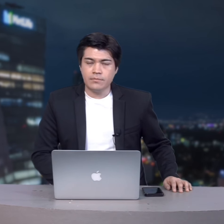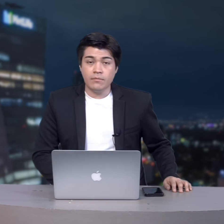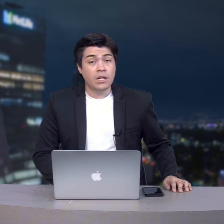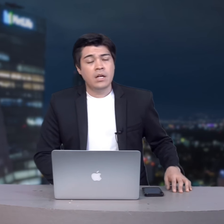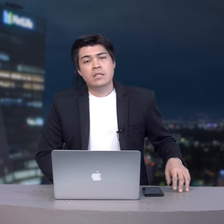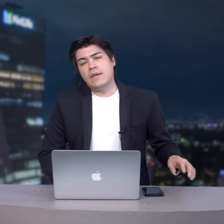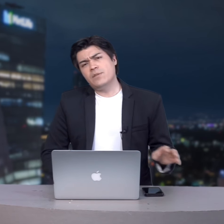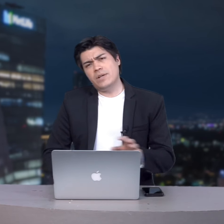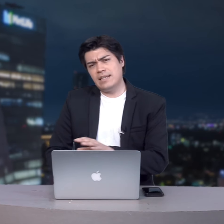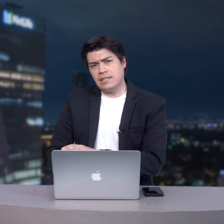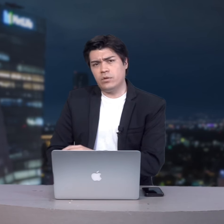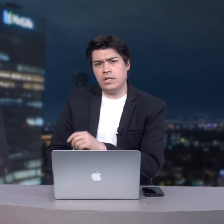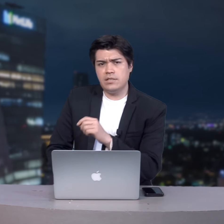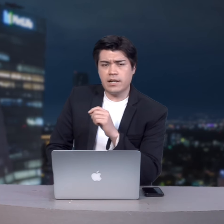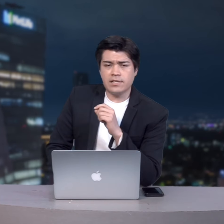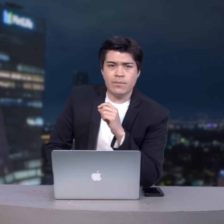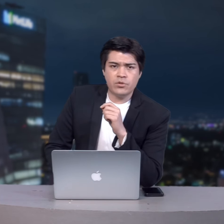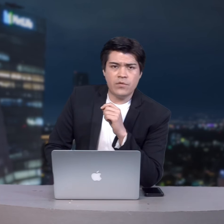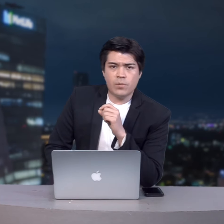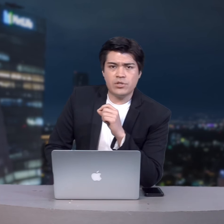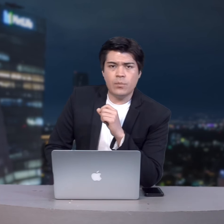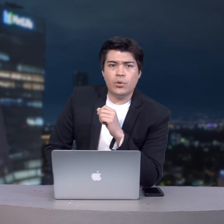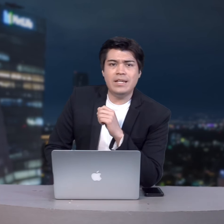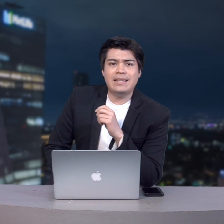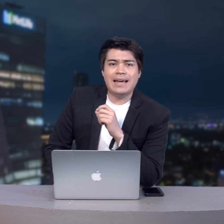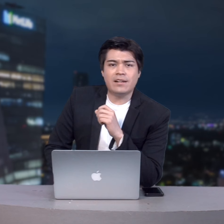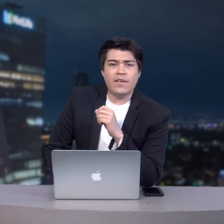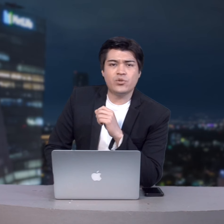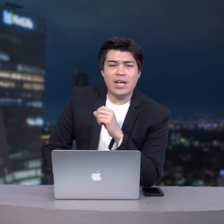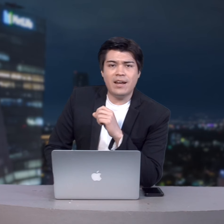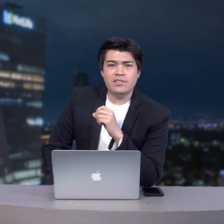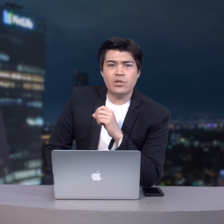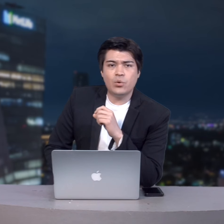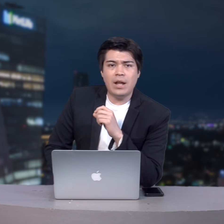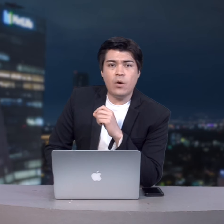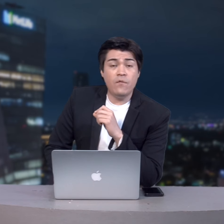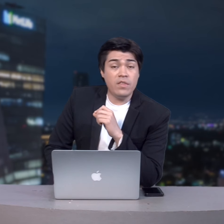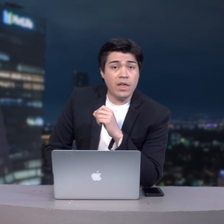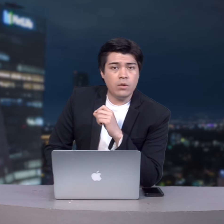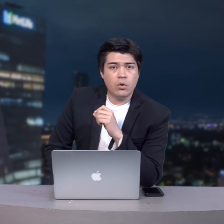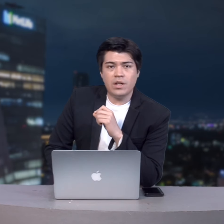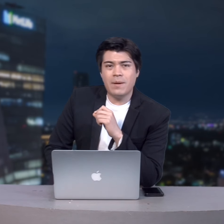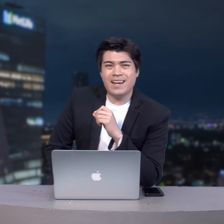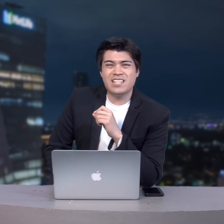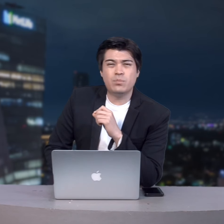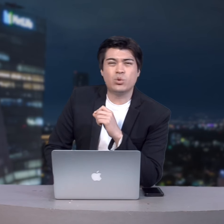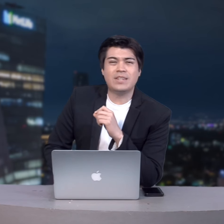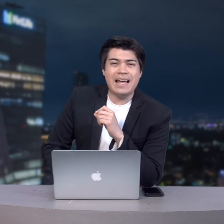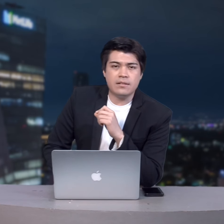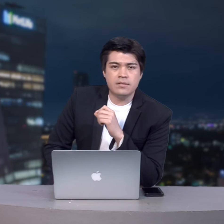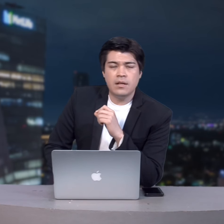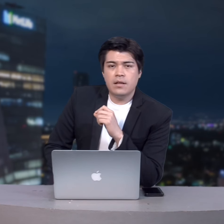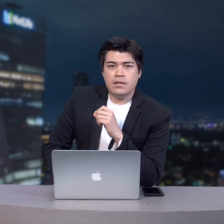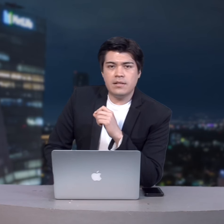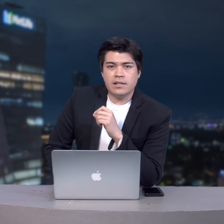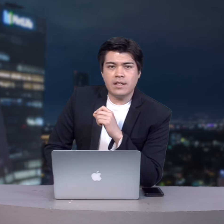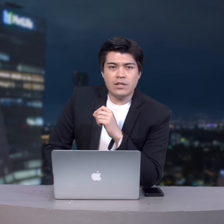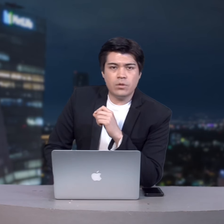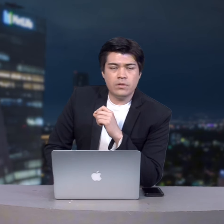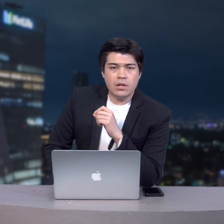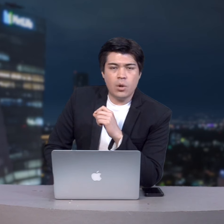Chávez ya después de esta noticia regresamos a información política en redes sociales circula un video con imágenes brutales y